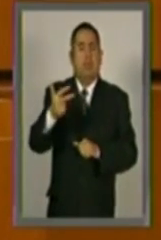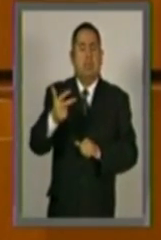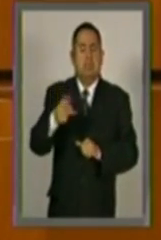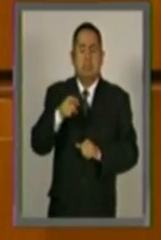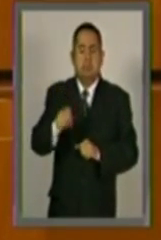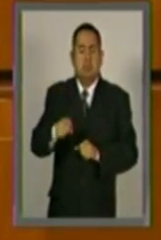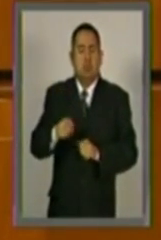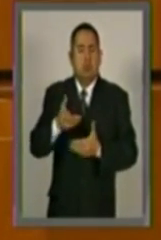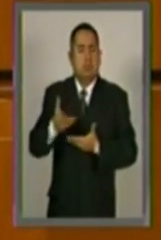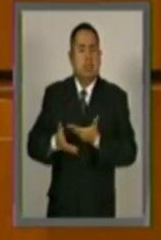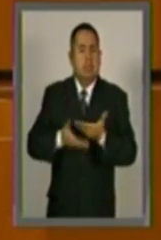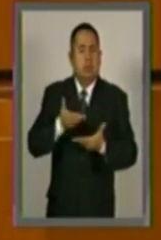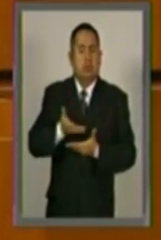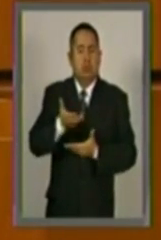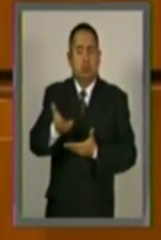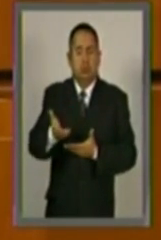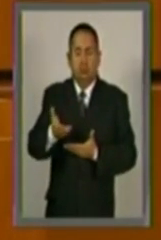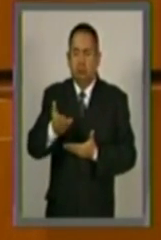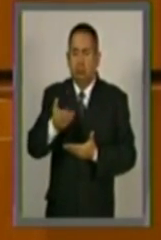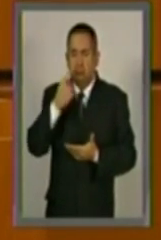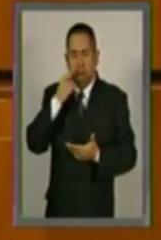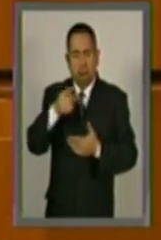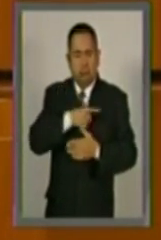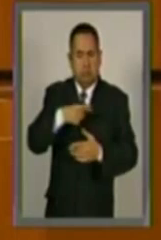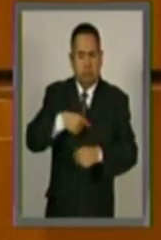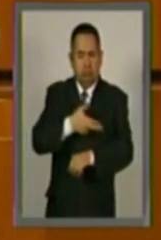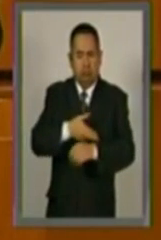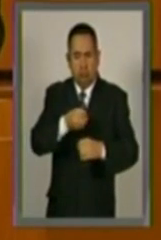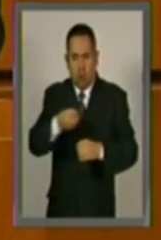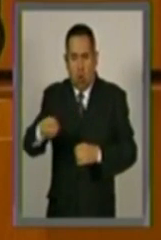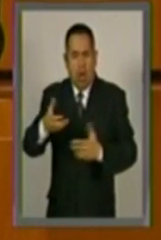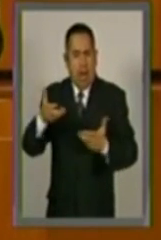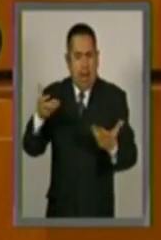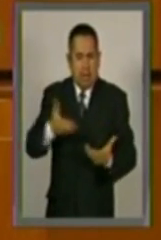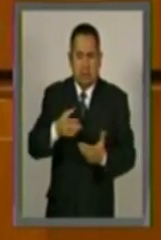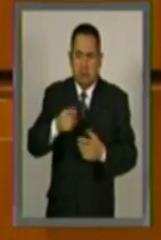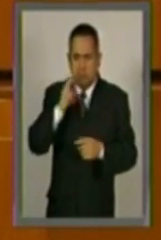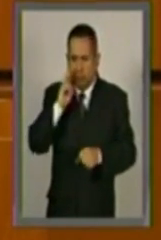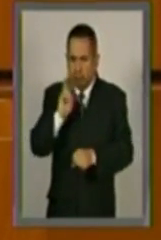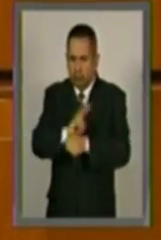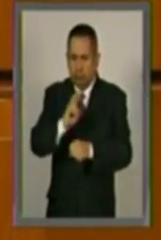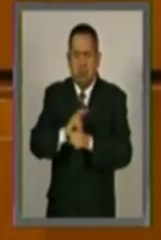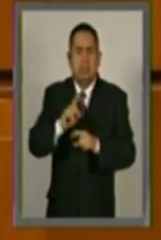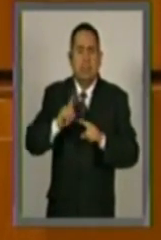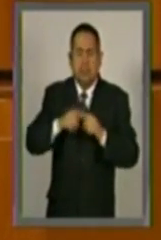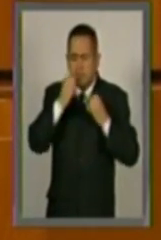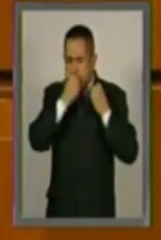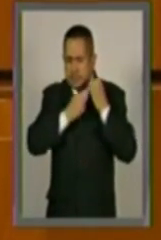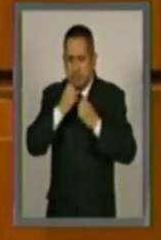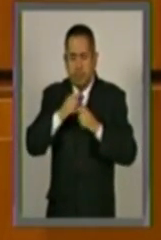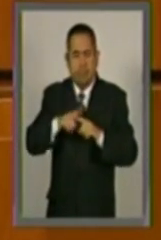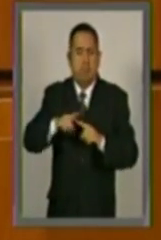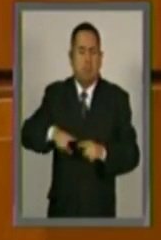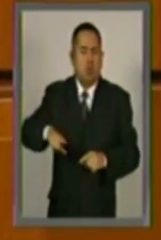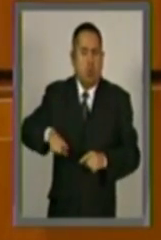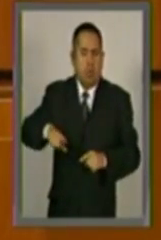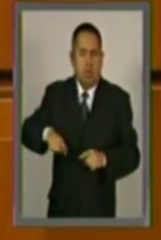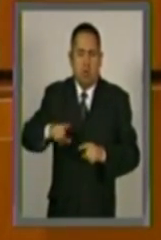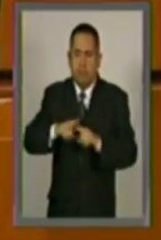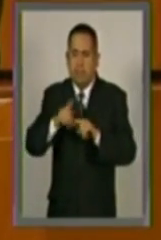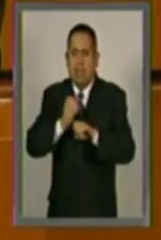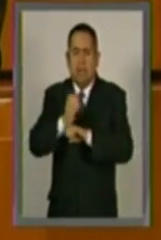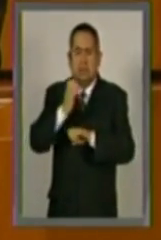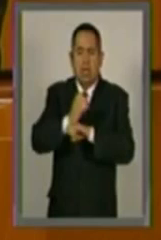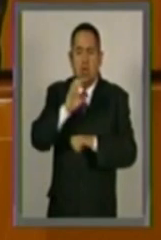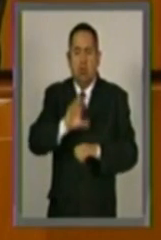parte de los servicios que deberán organizar operar supervisar y evaluar los gobiernos de las entidades